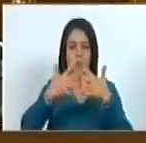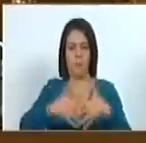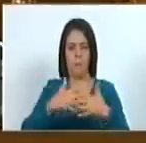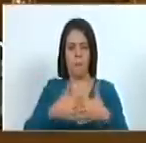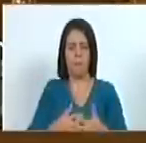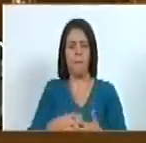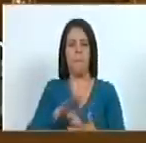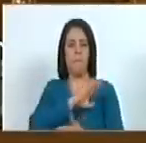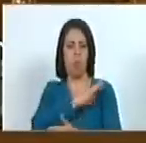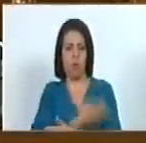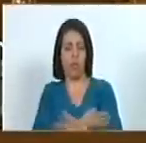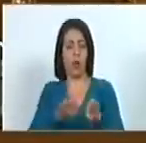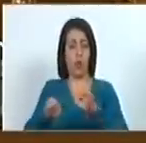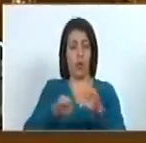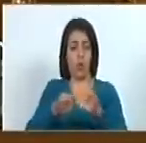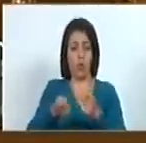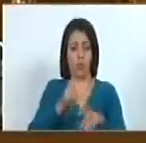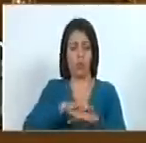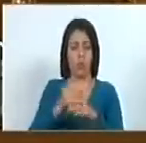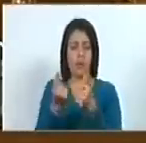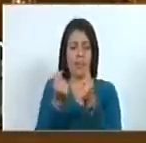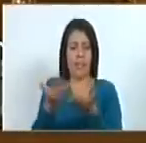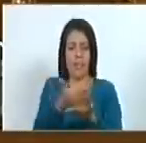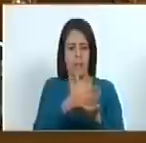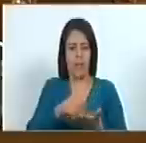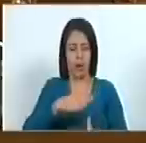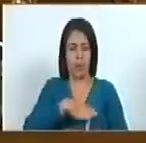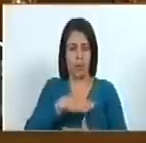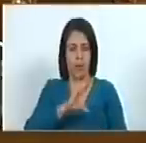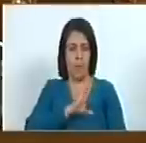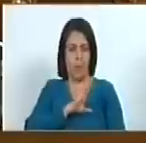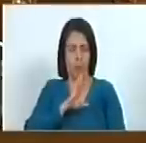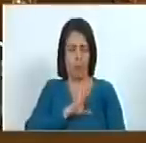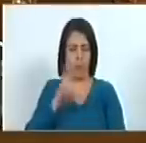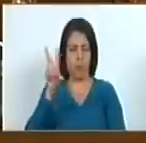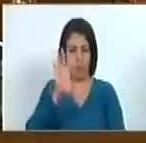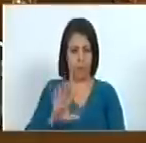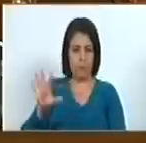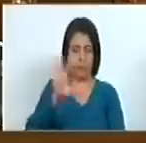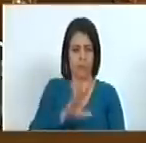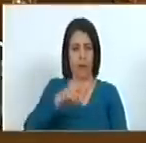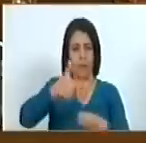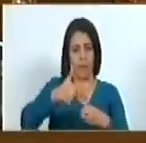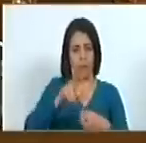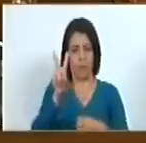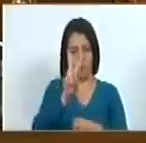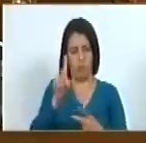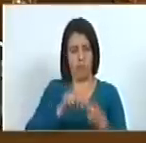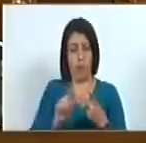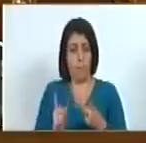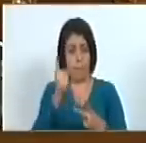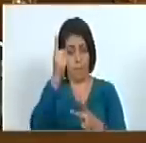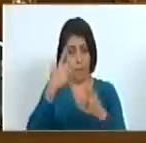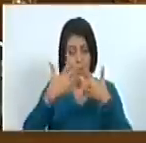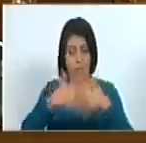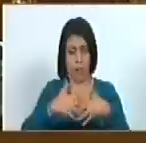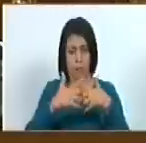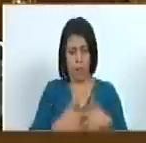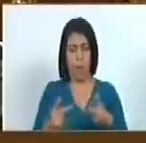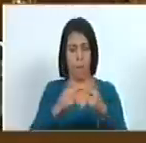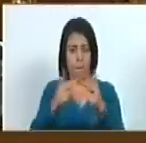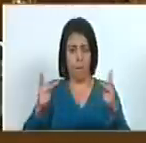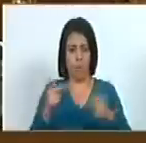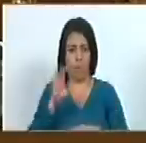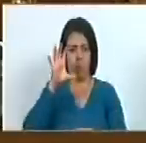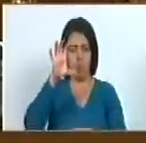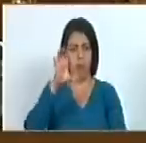de negociación y el control de los activos e intereses de la República, de PDVSA y las principales empresas públicas